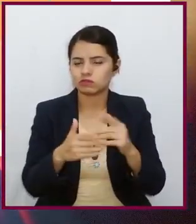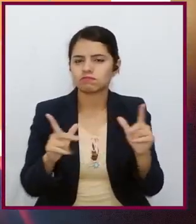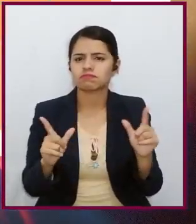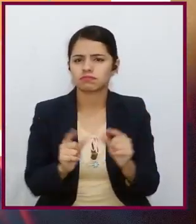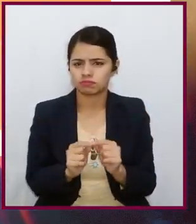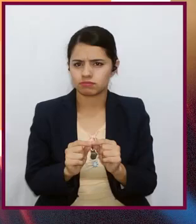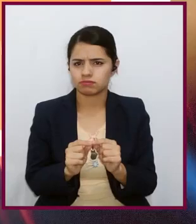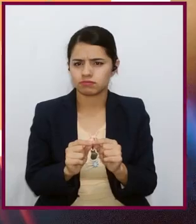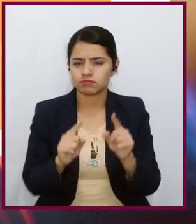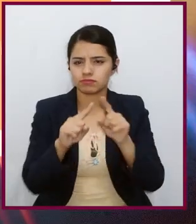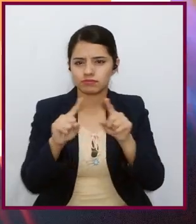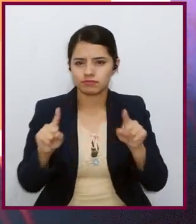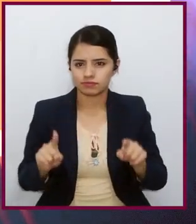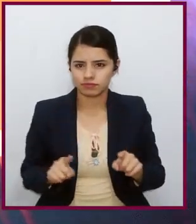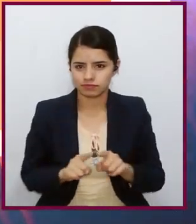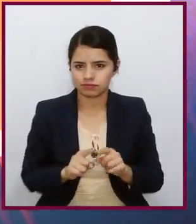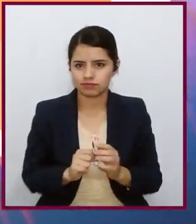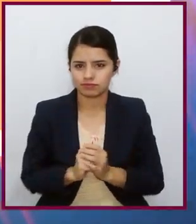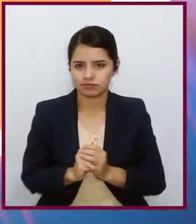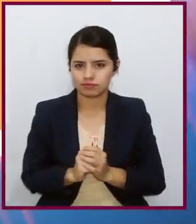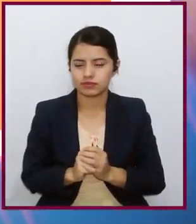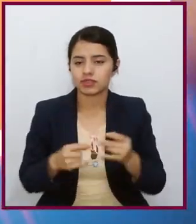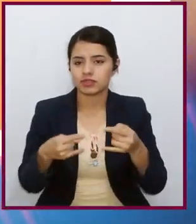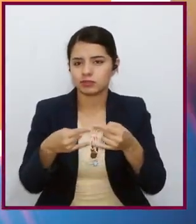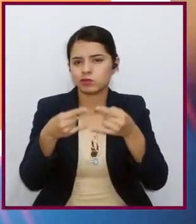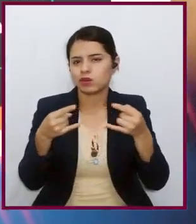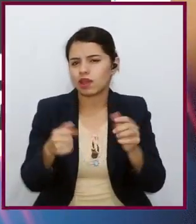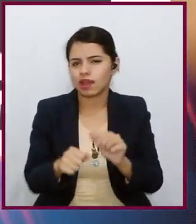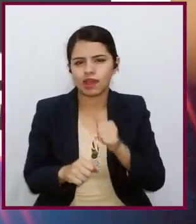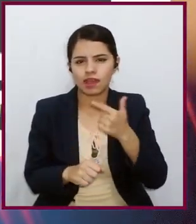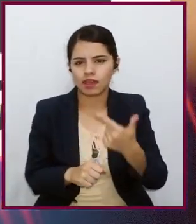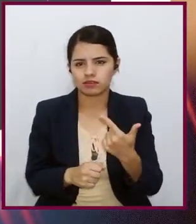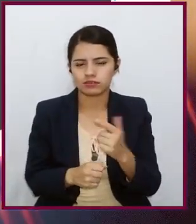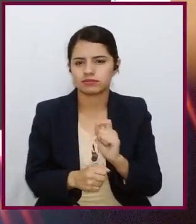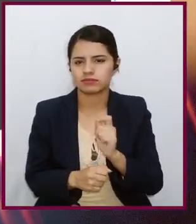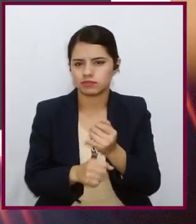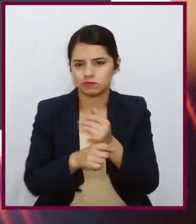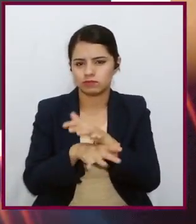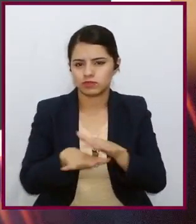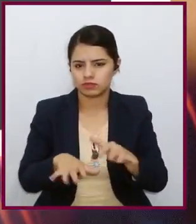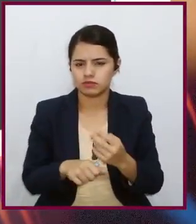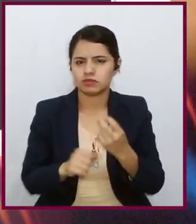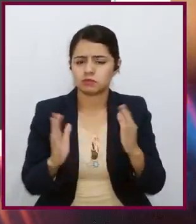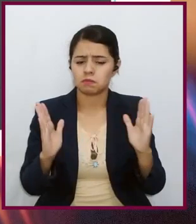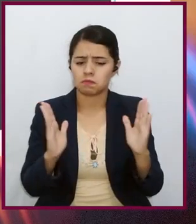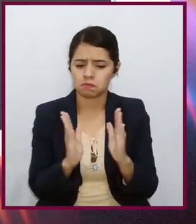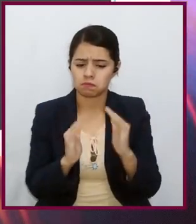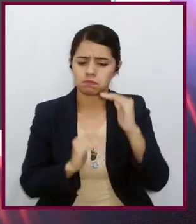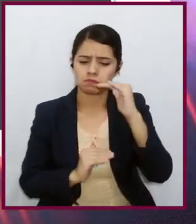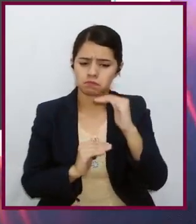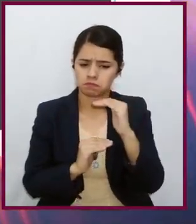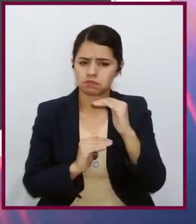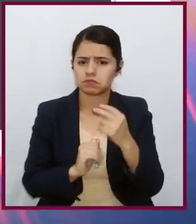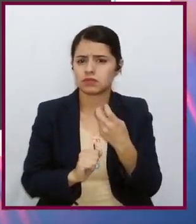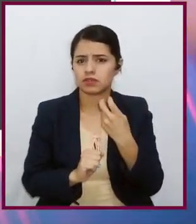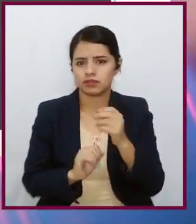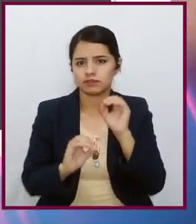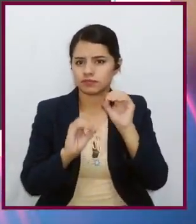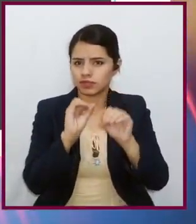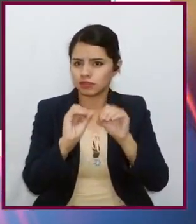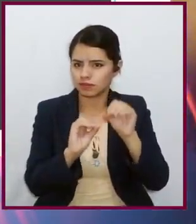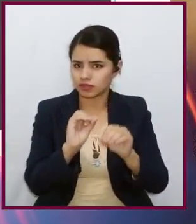las publicaciones en redes sociales deben tener imagen. Como deben tener imagen, entonces el community manager debe estar en capacidad de poder realizar y crear